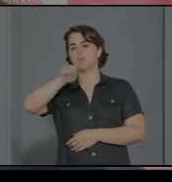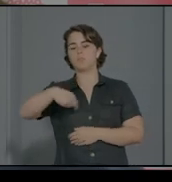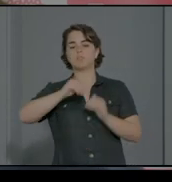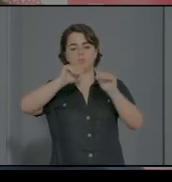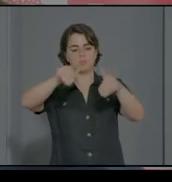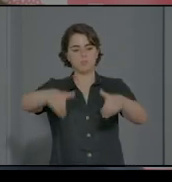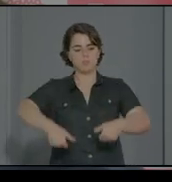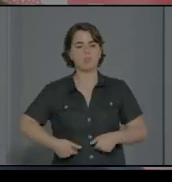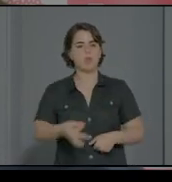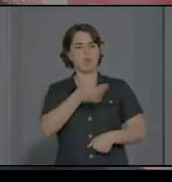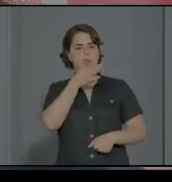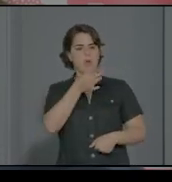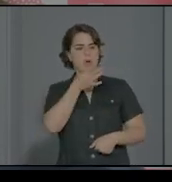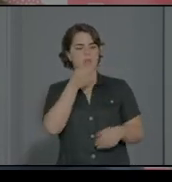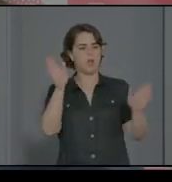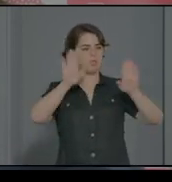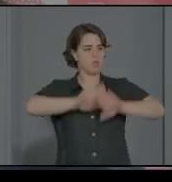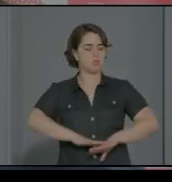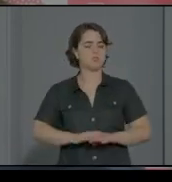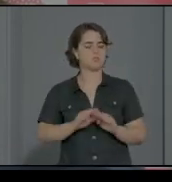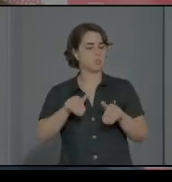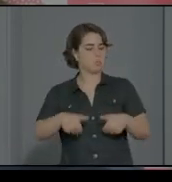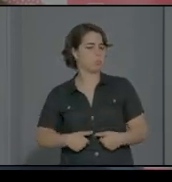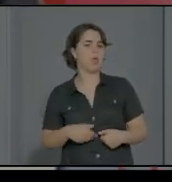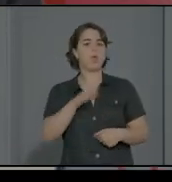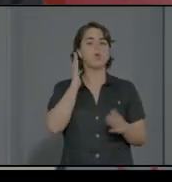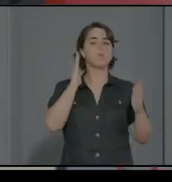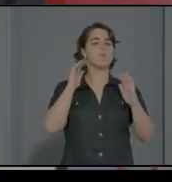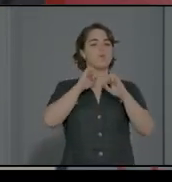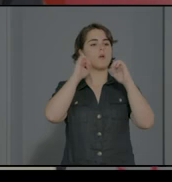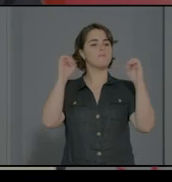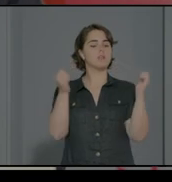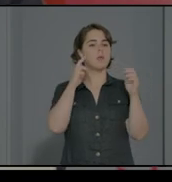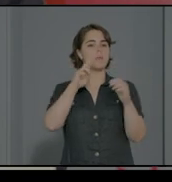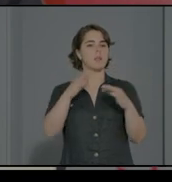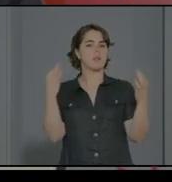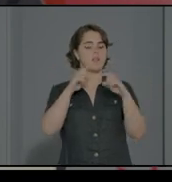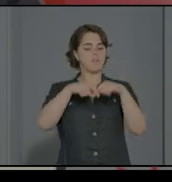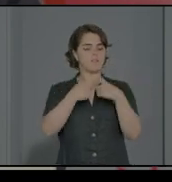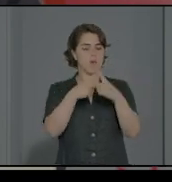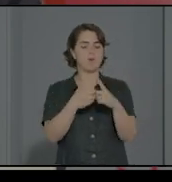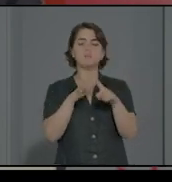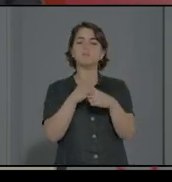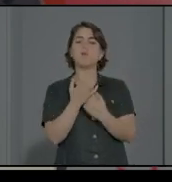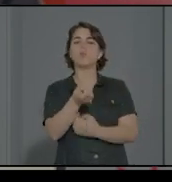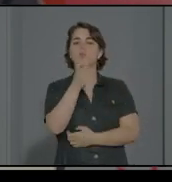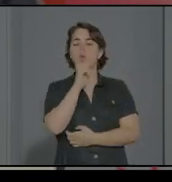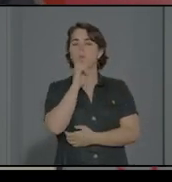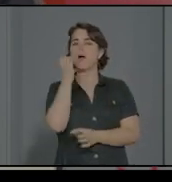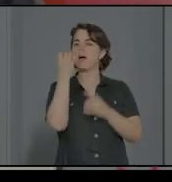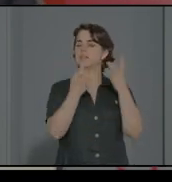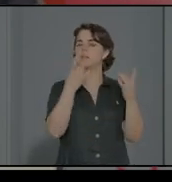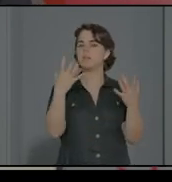la noche. Durante el confinamiento hemos visto que las familias tenían la tendencia a hacer todas las actividades